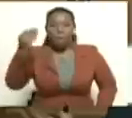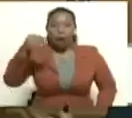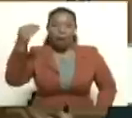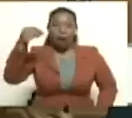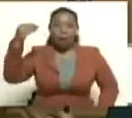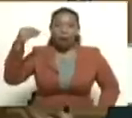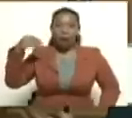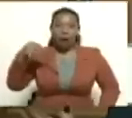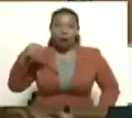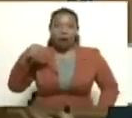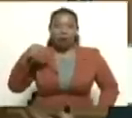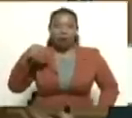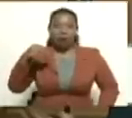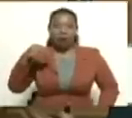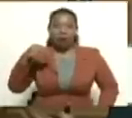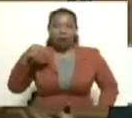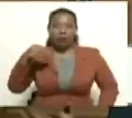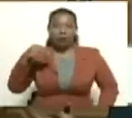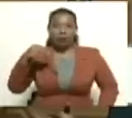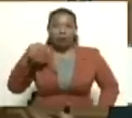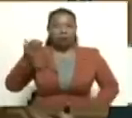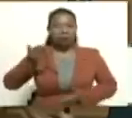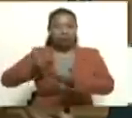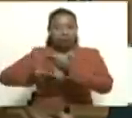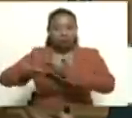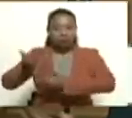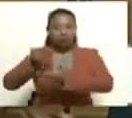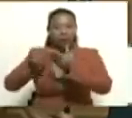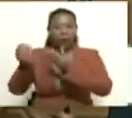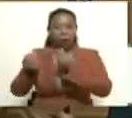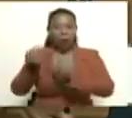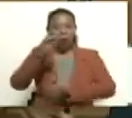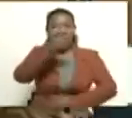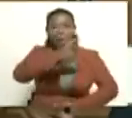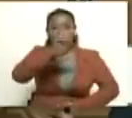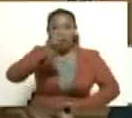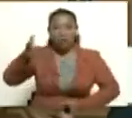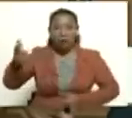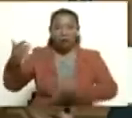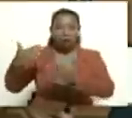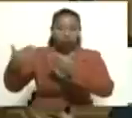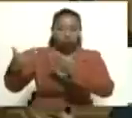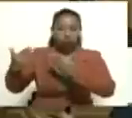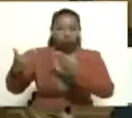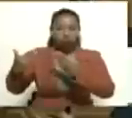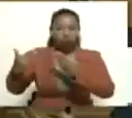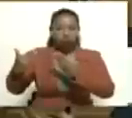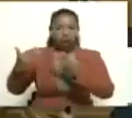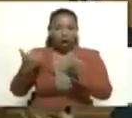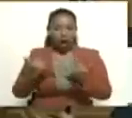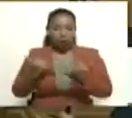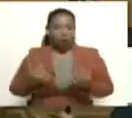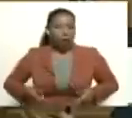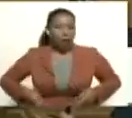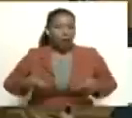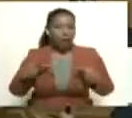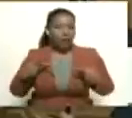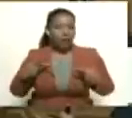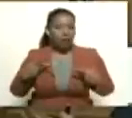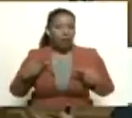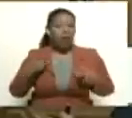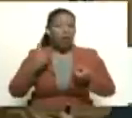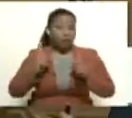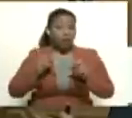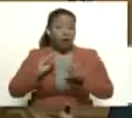lenguaje de interacción humana en la vida normal, y es que muchas veces